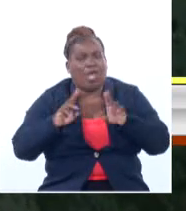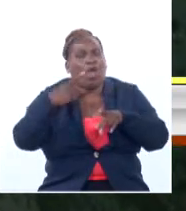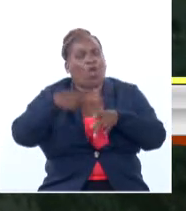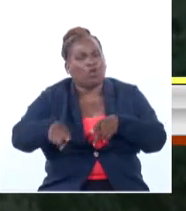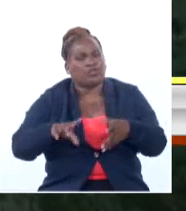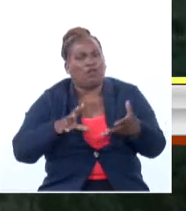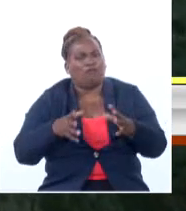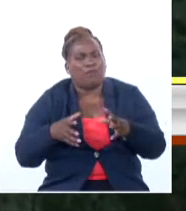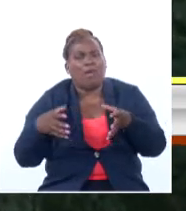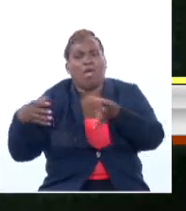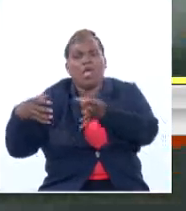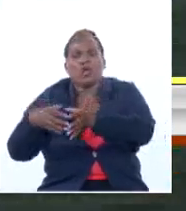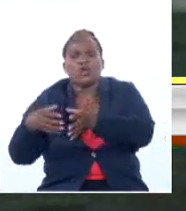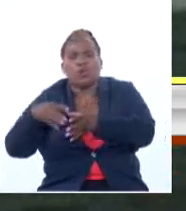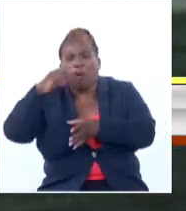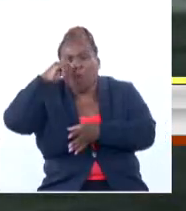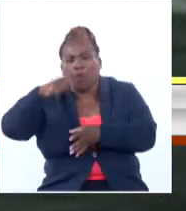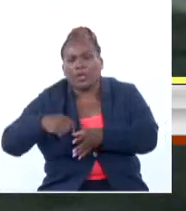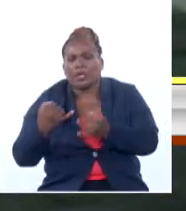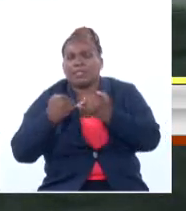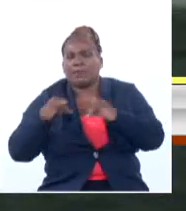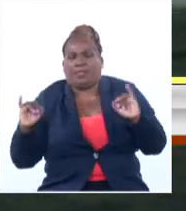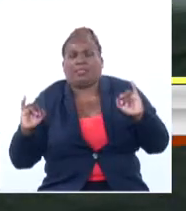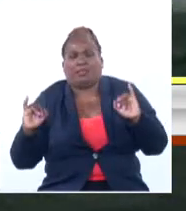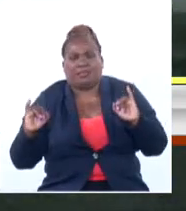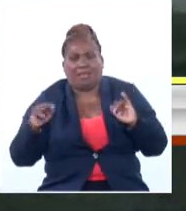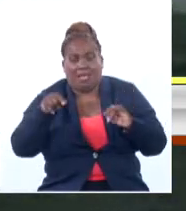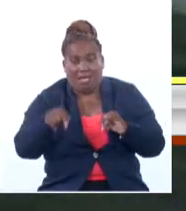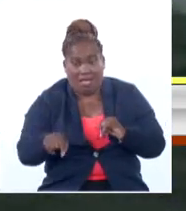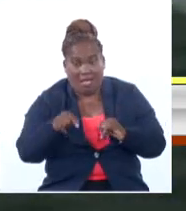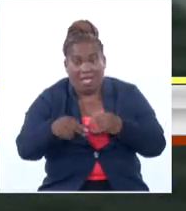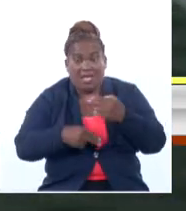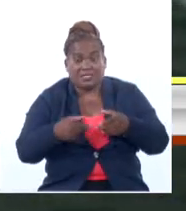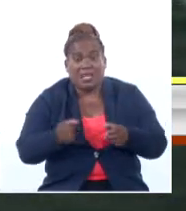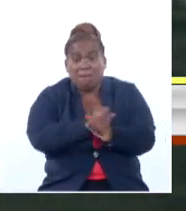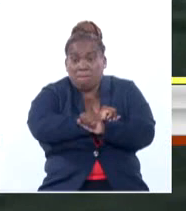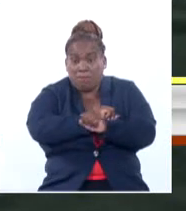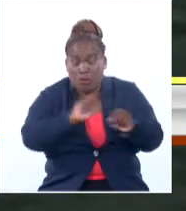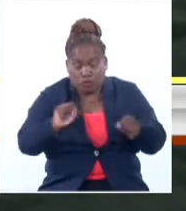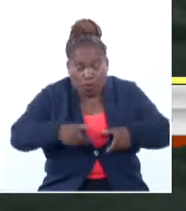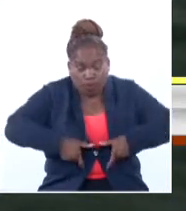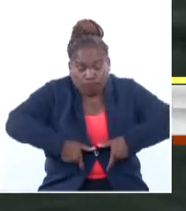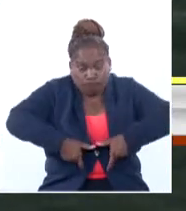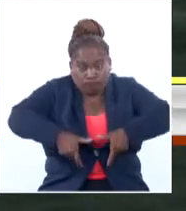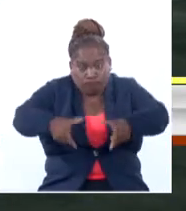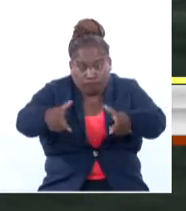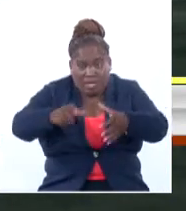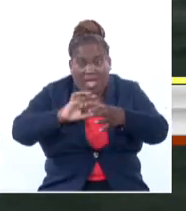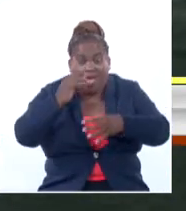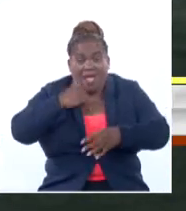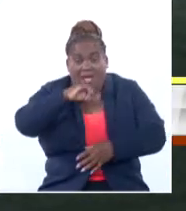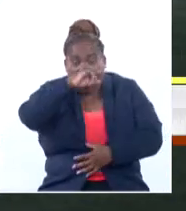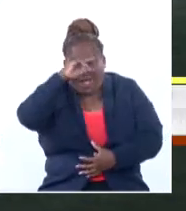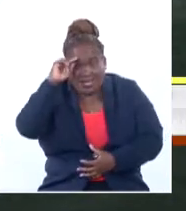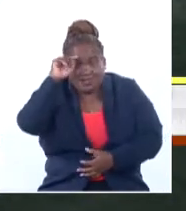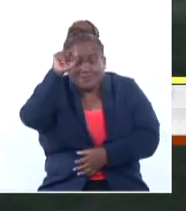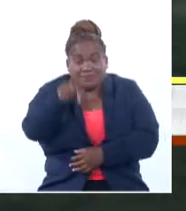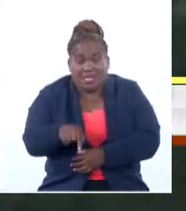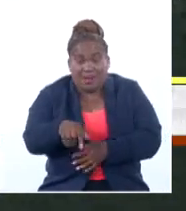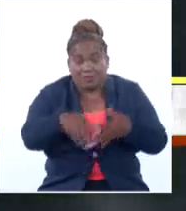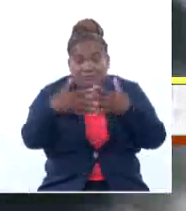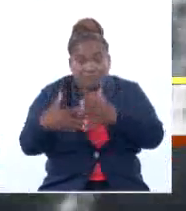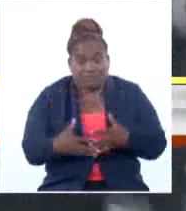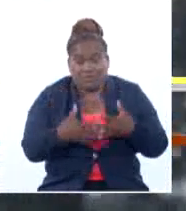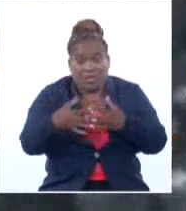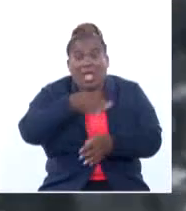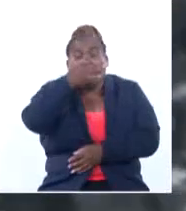apuntaba a grupos ucranianos independientes en la autoría y ejecutoria de la explosión de los gasoductos. Ahora el comunicador norteamericano